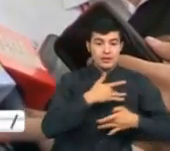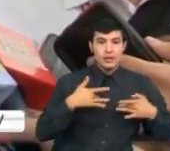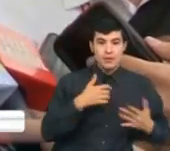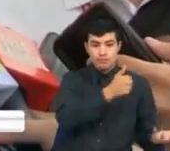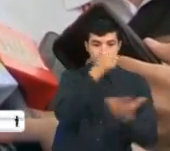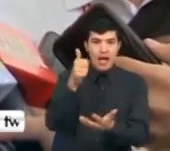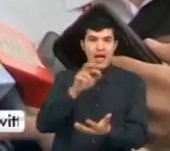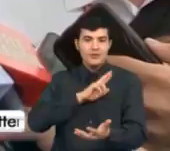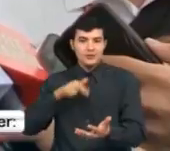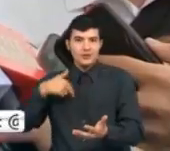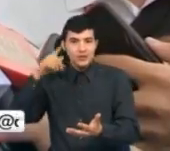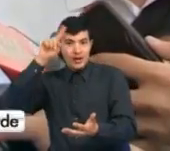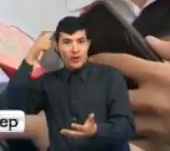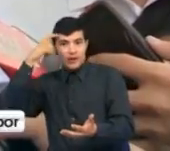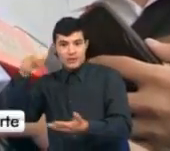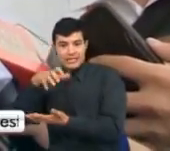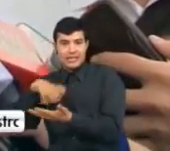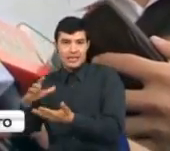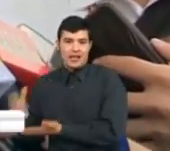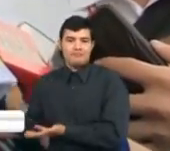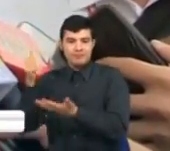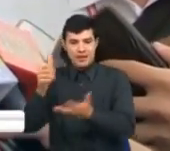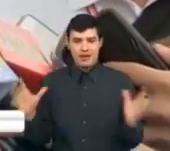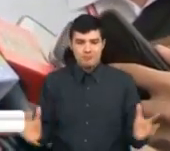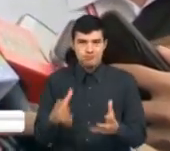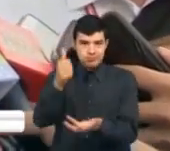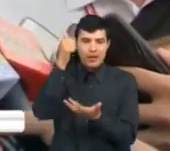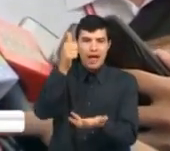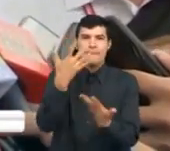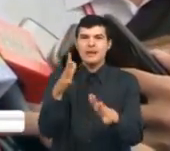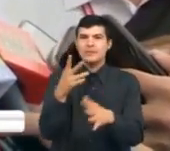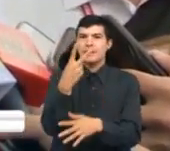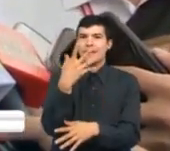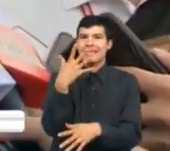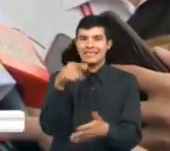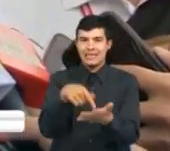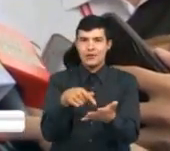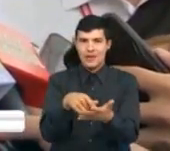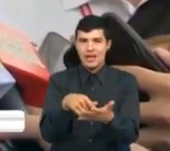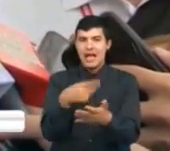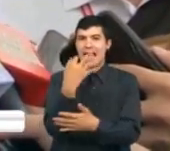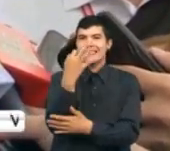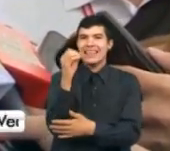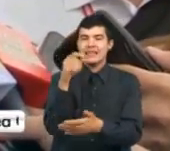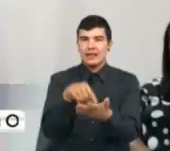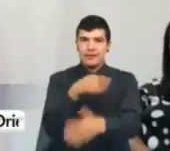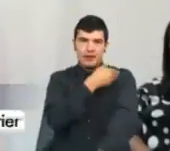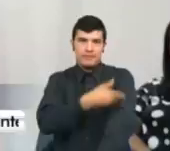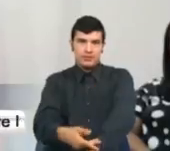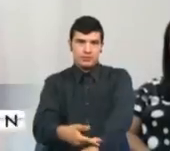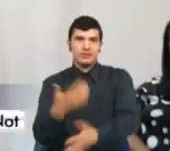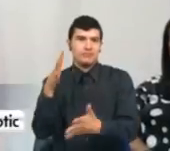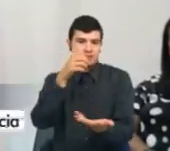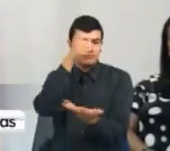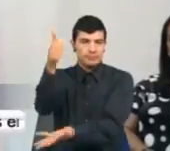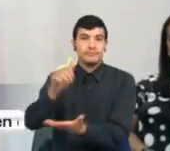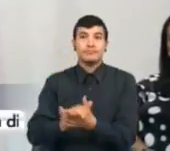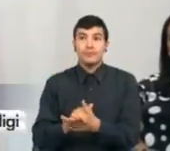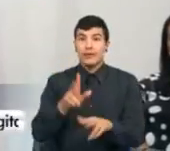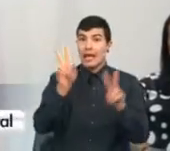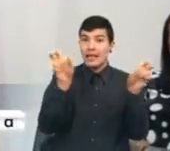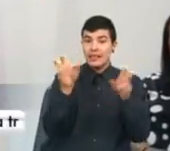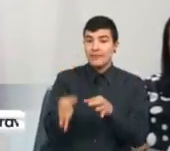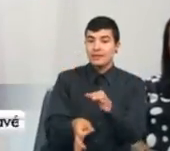nosotros tenemos que cofinanciar el resto. Esta es una inversión que está cercana de los 25 mil a los 30 mil millones de pesos. En materia de seguridad y de